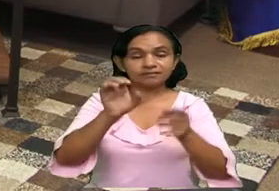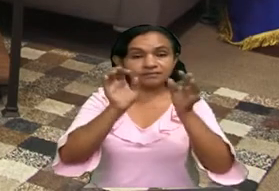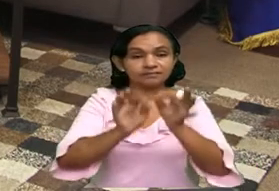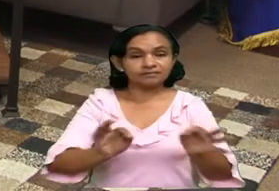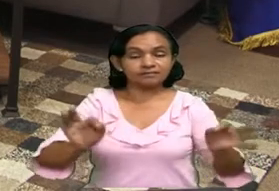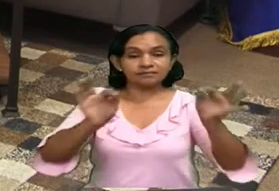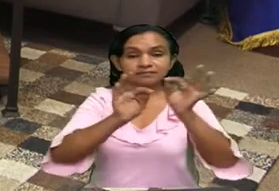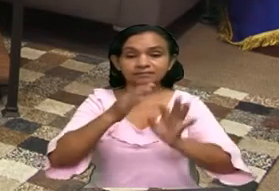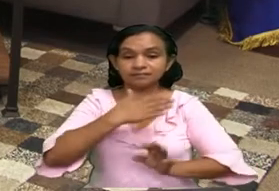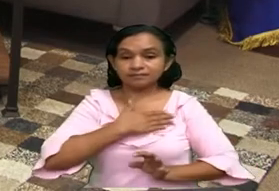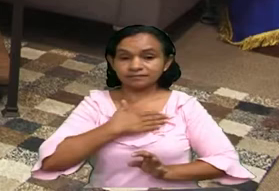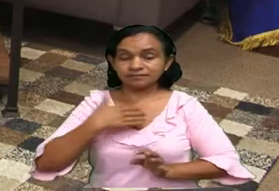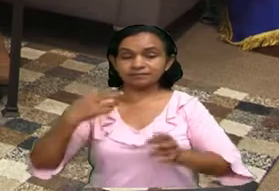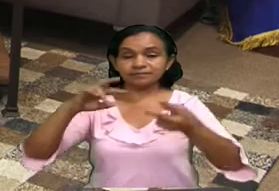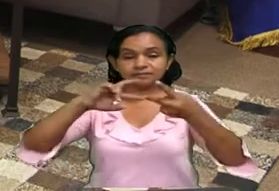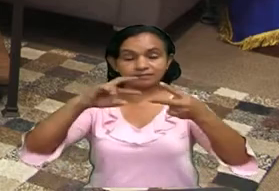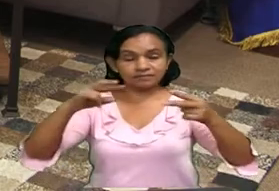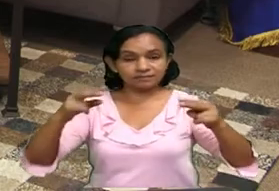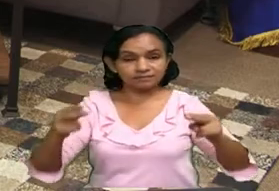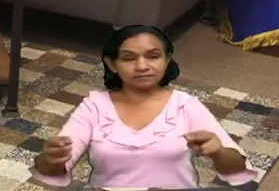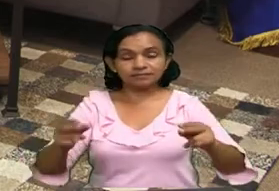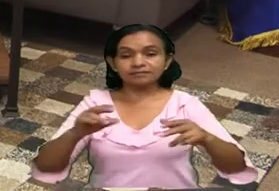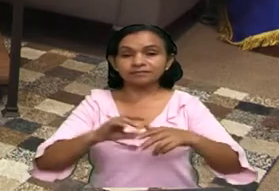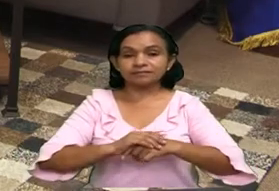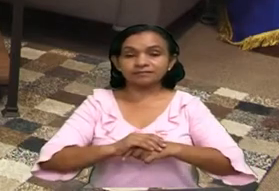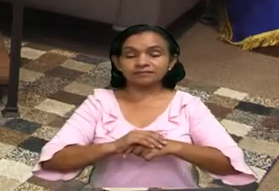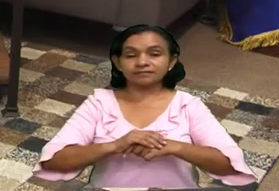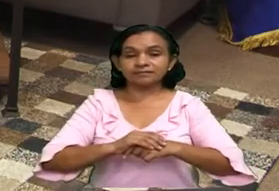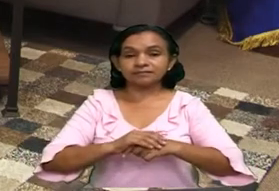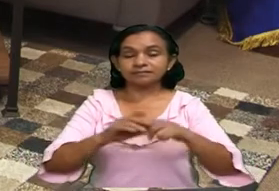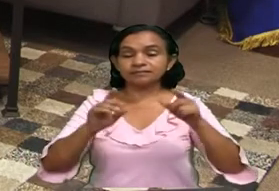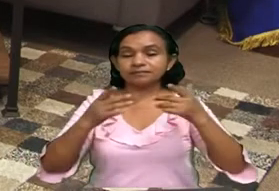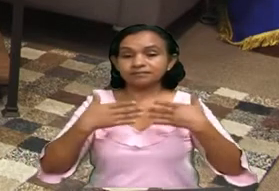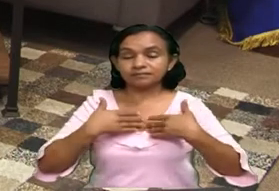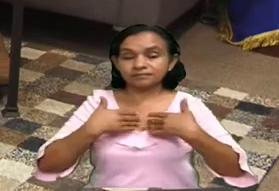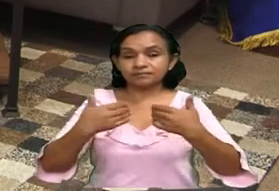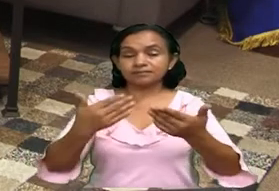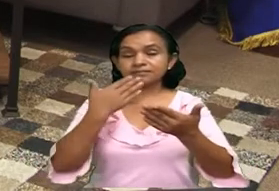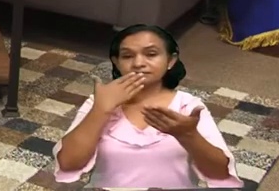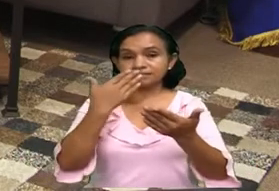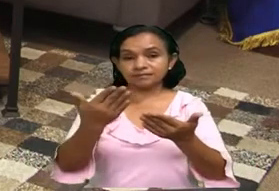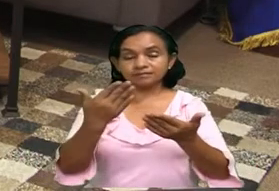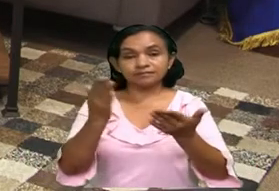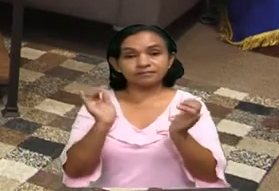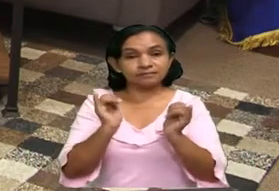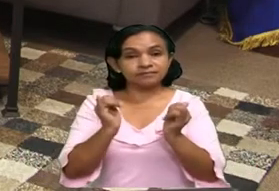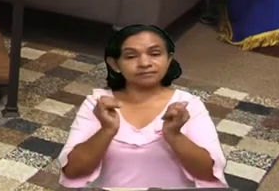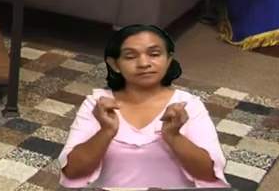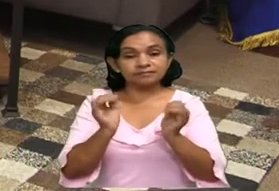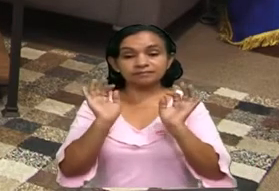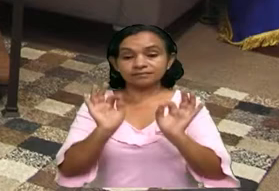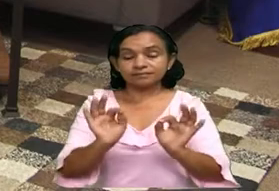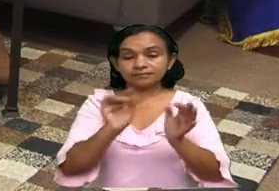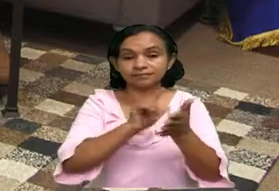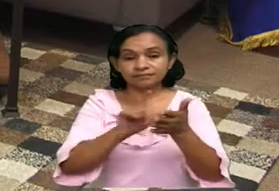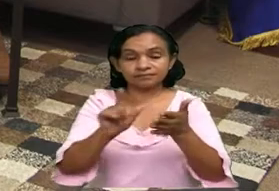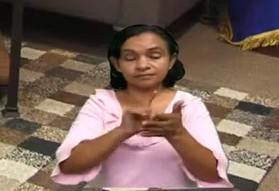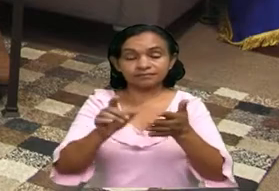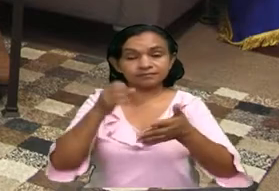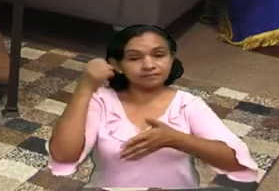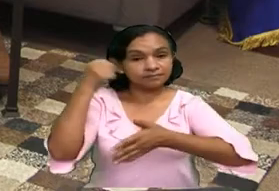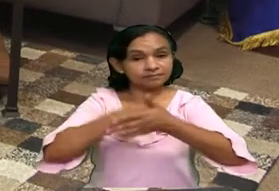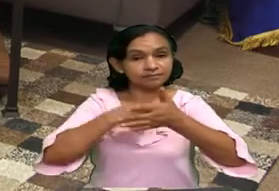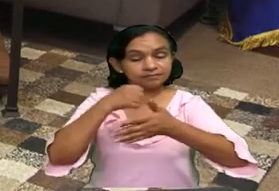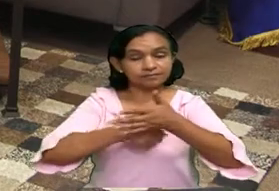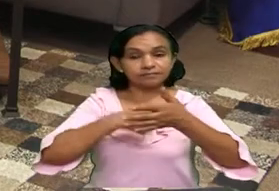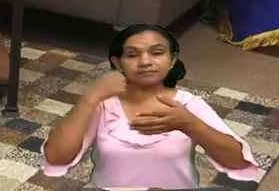el mejoramiento genético. El otro es la sanidad, la trazabilidad y la inocuidad. El otro es el fortalecimiento